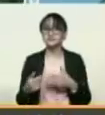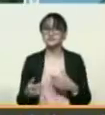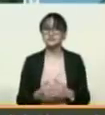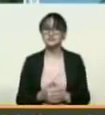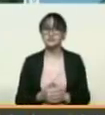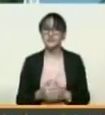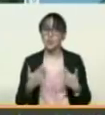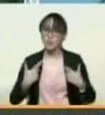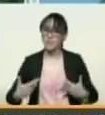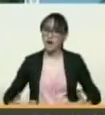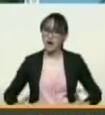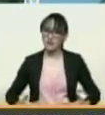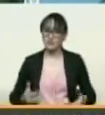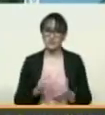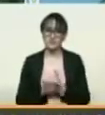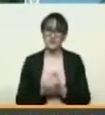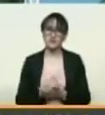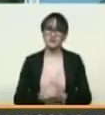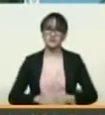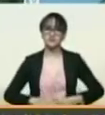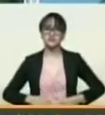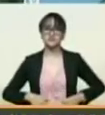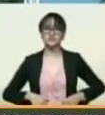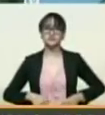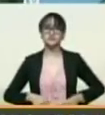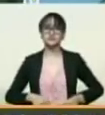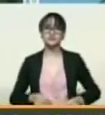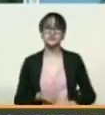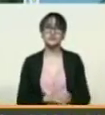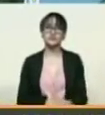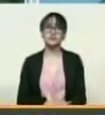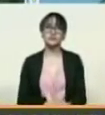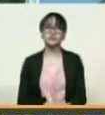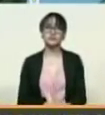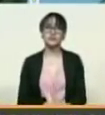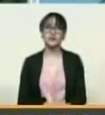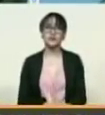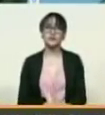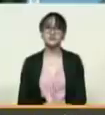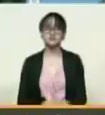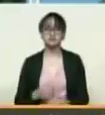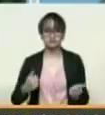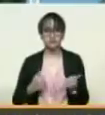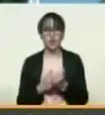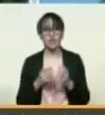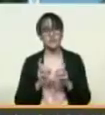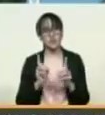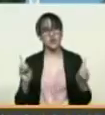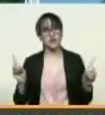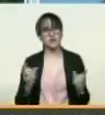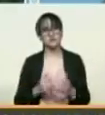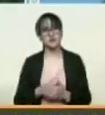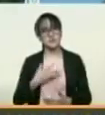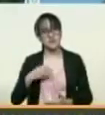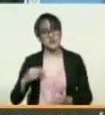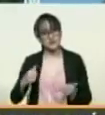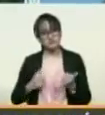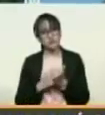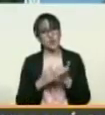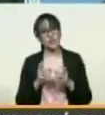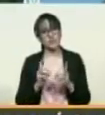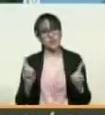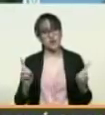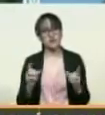seres humanos, compañeros. Y sin embargo se hizo una gran apuesta por la democracia. El presidente apostó por la democracia, por